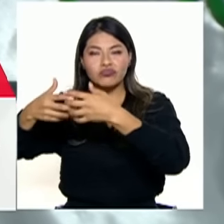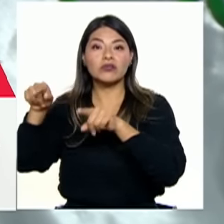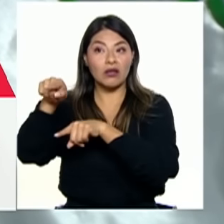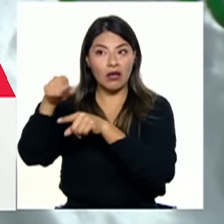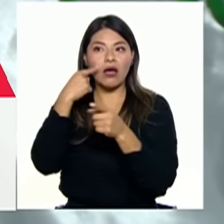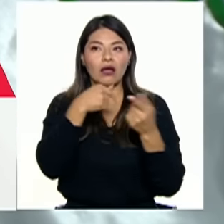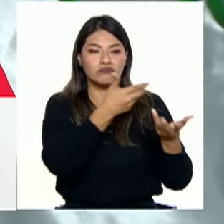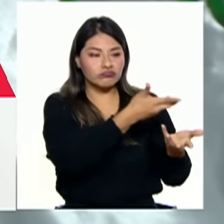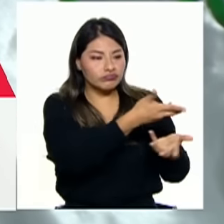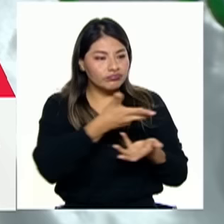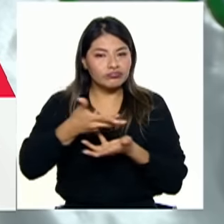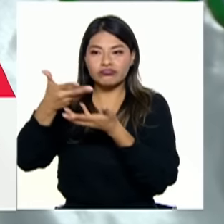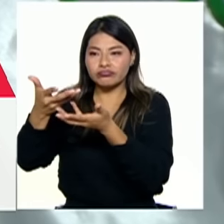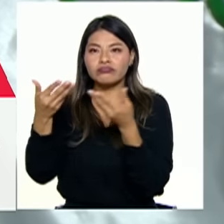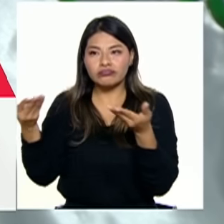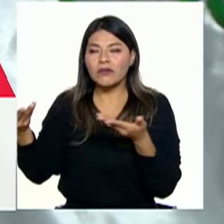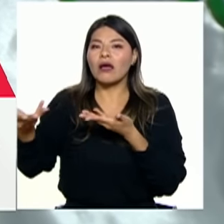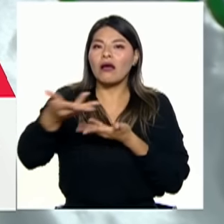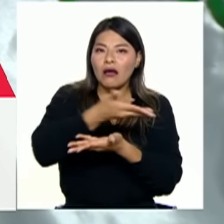país.